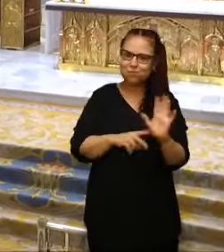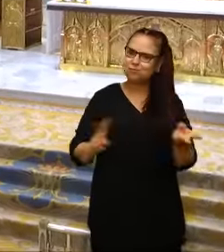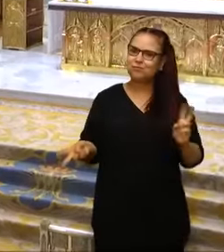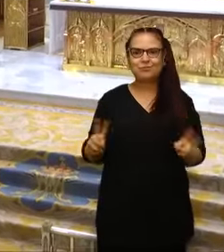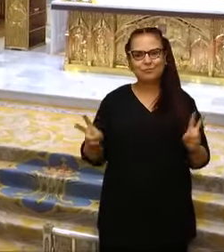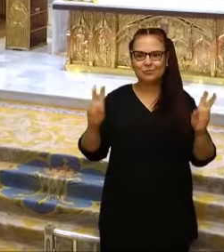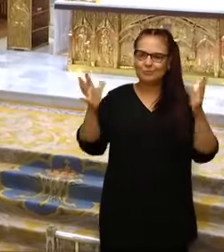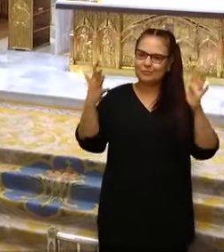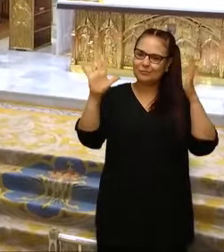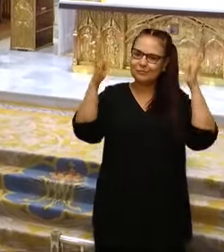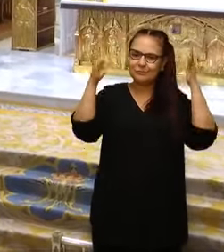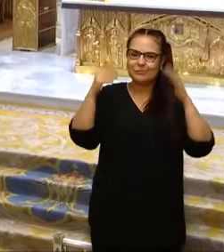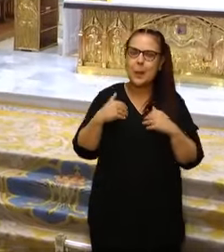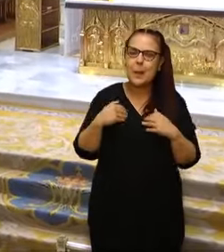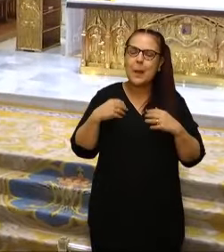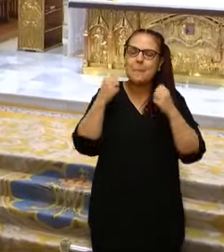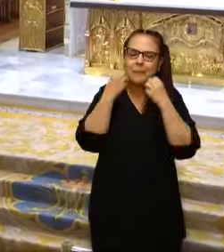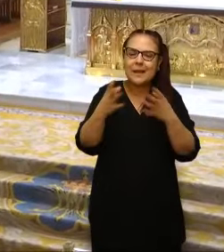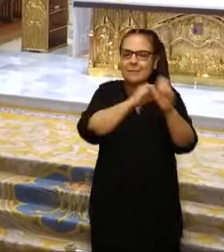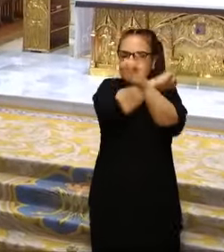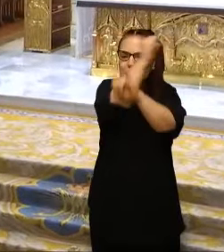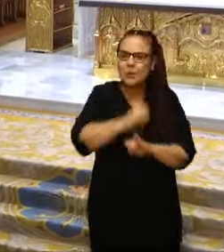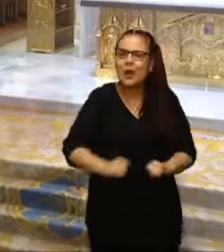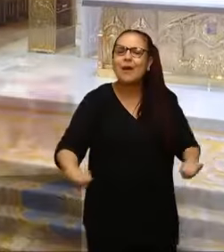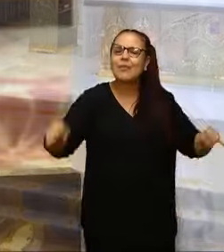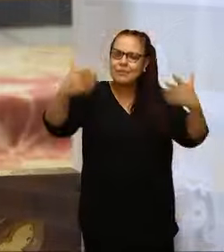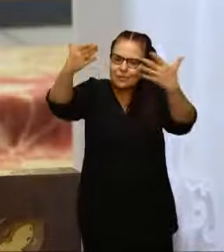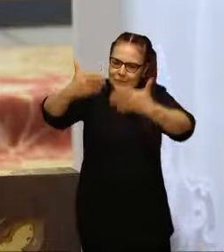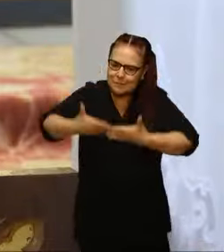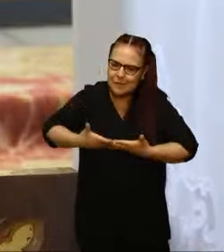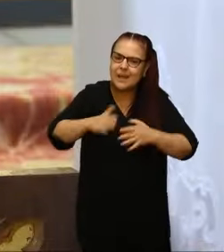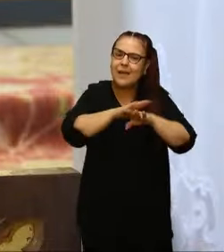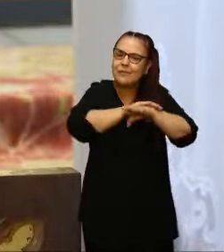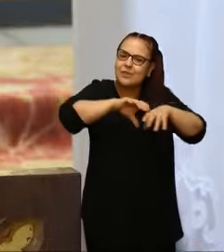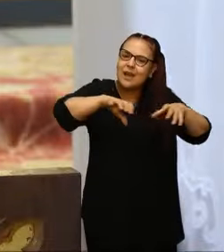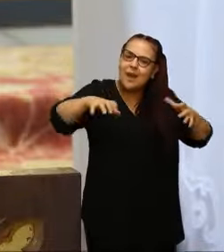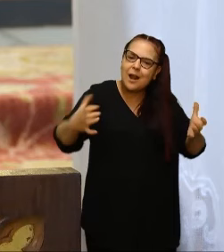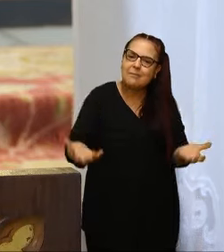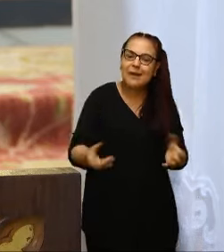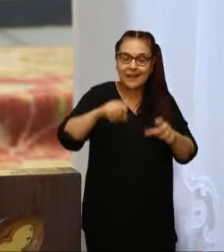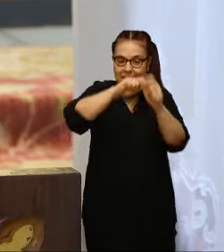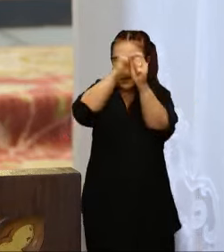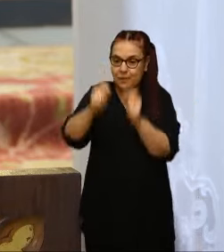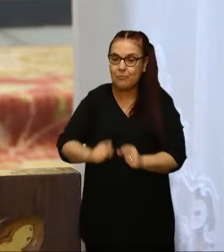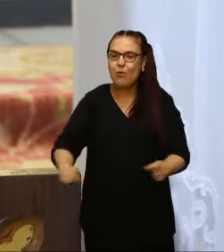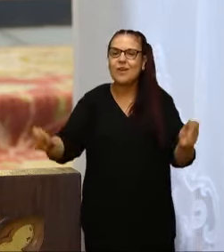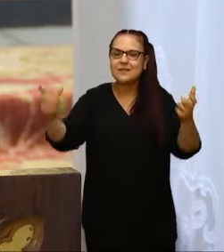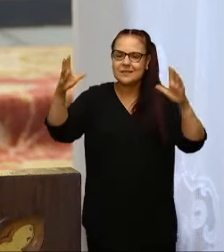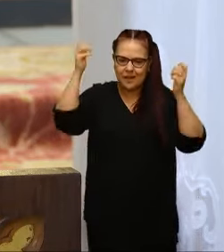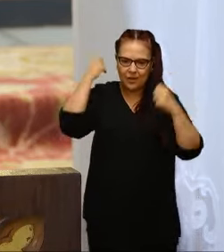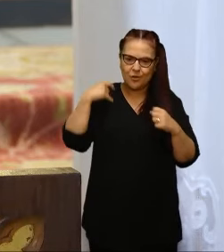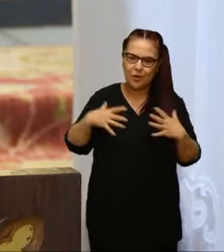vítores. Bienaventurados los invitados al banquete de bodas del Cordero.